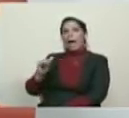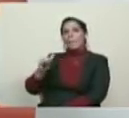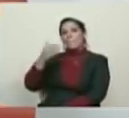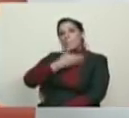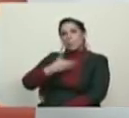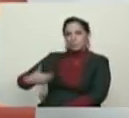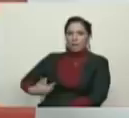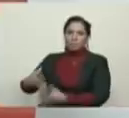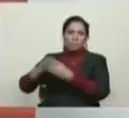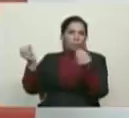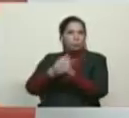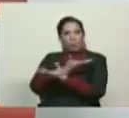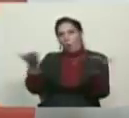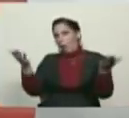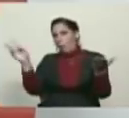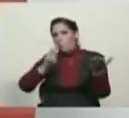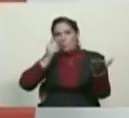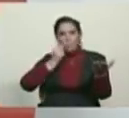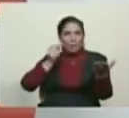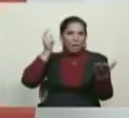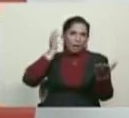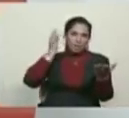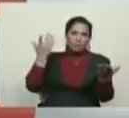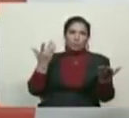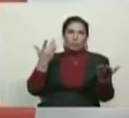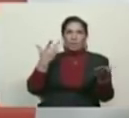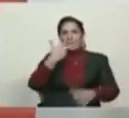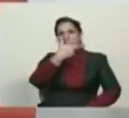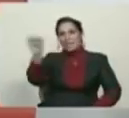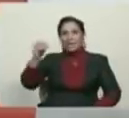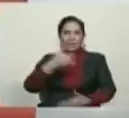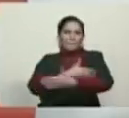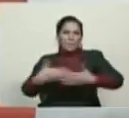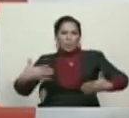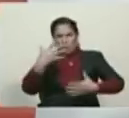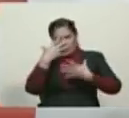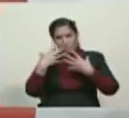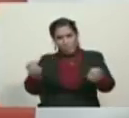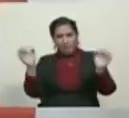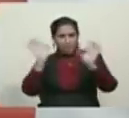las venezolanas y de todos los venezolanos, de 30 millones, que lo entiendan nada más.